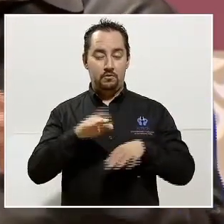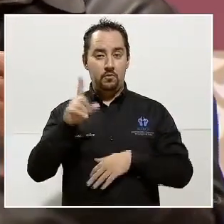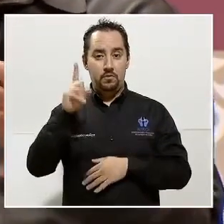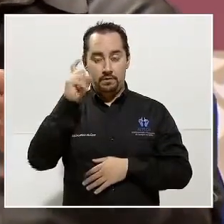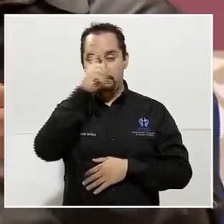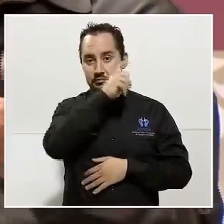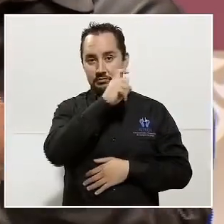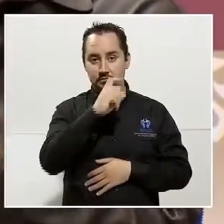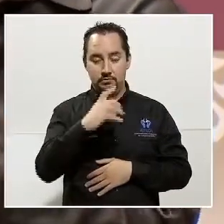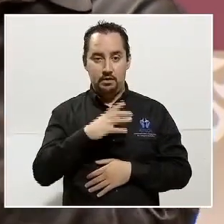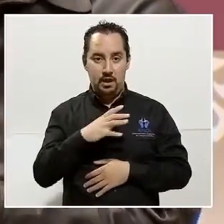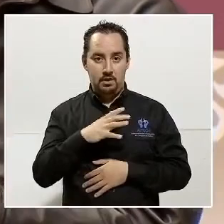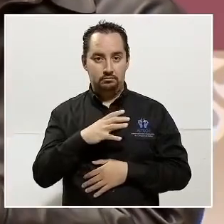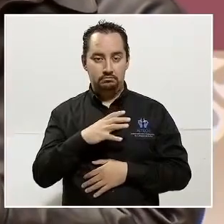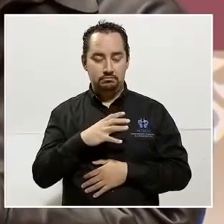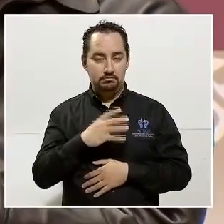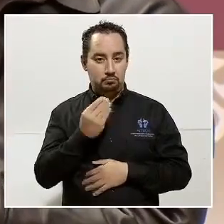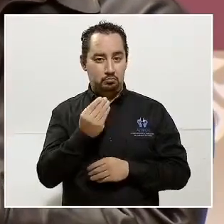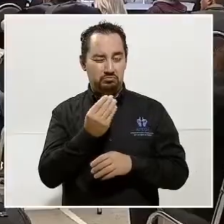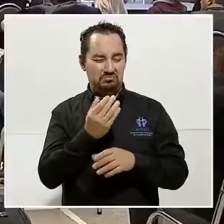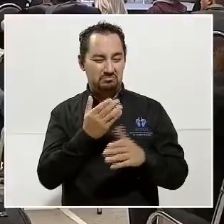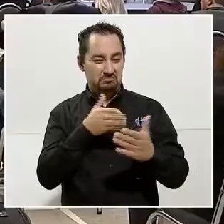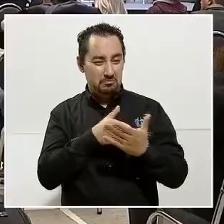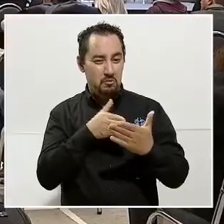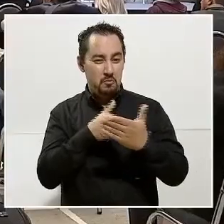que enfrenta muchos obstáculos,